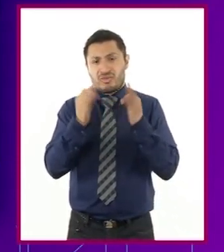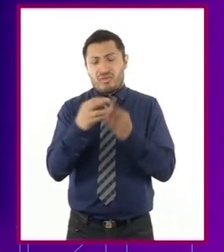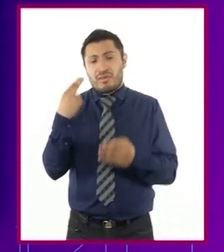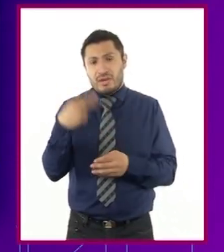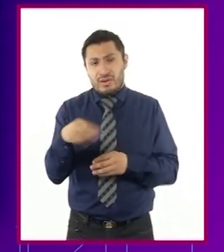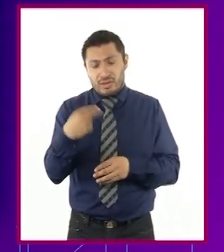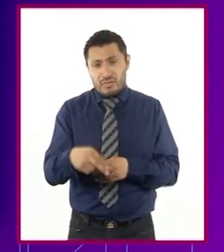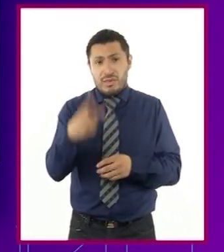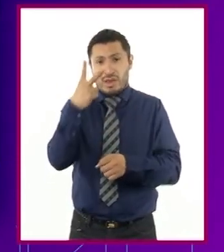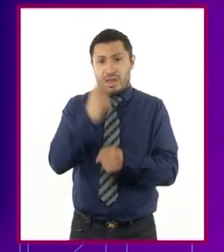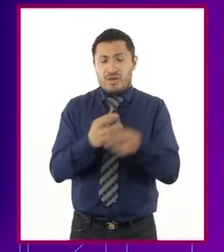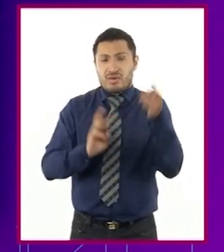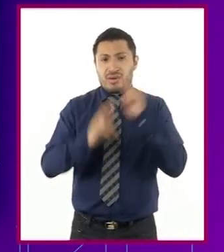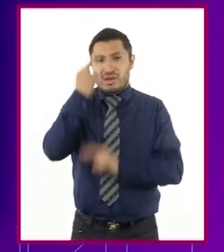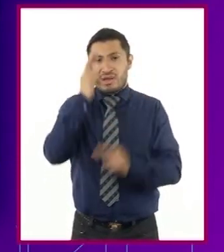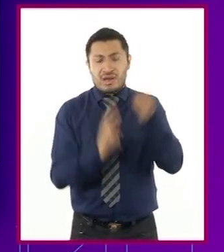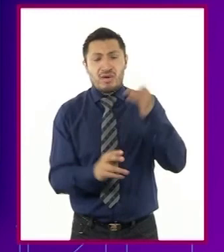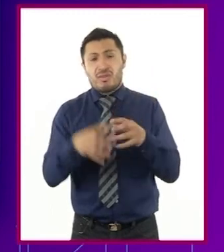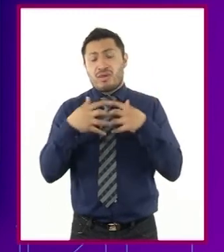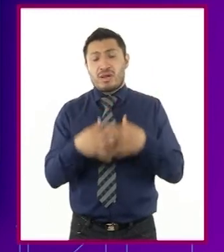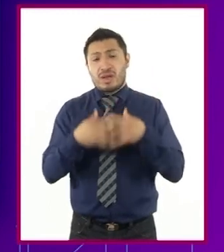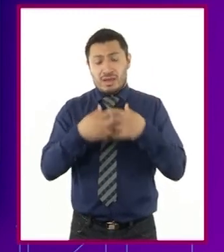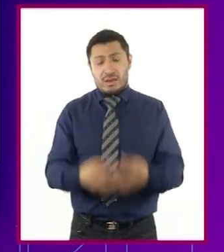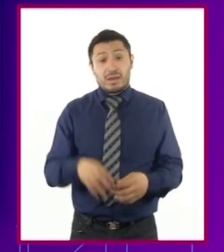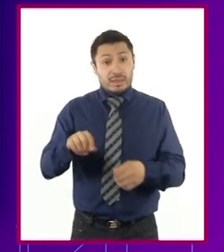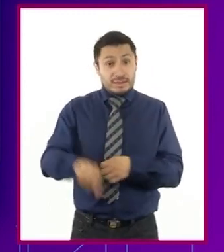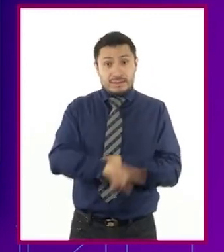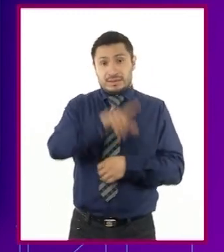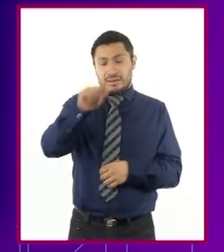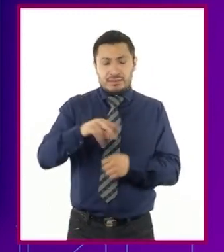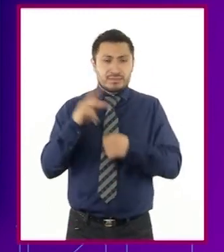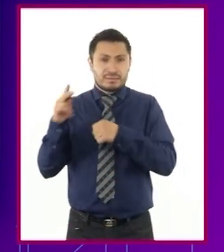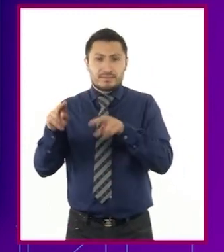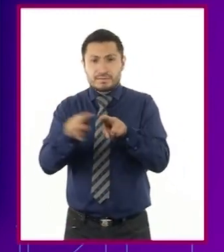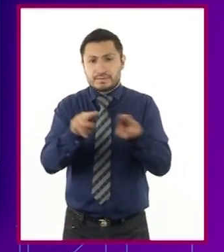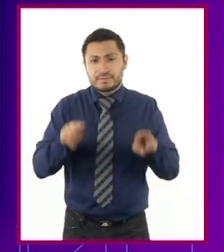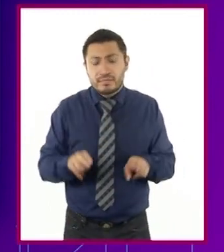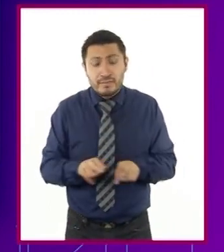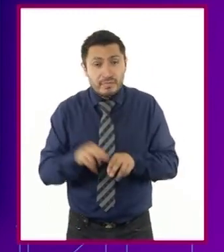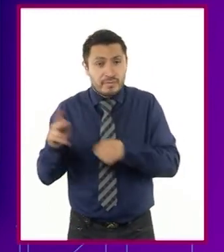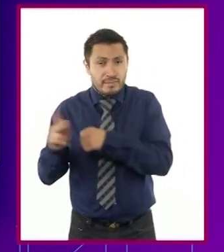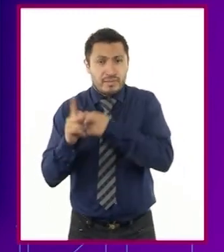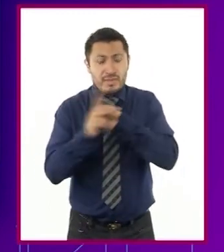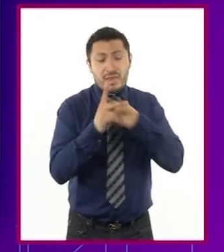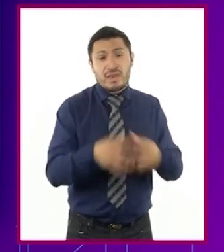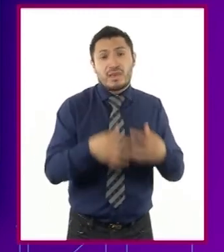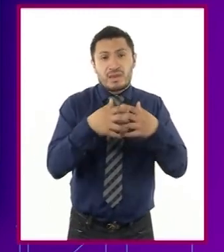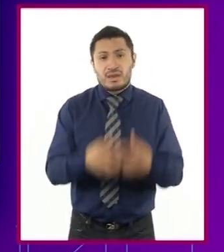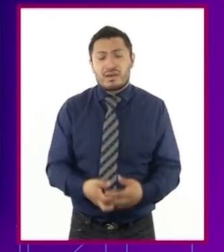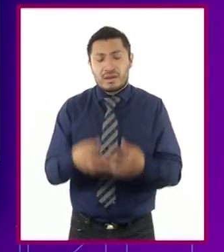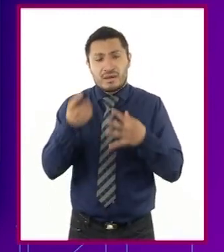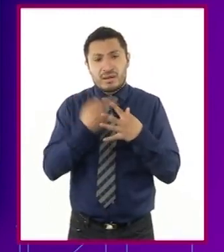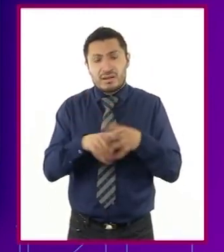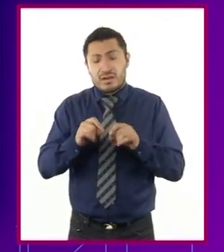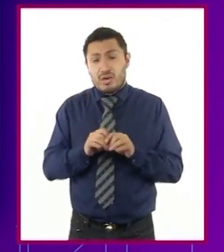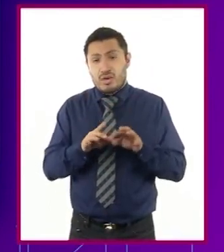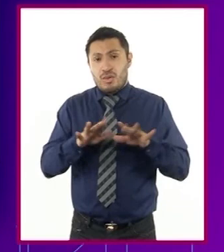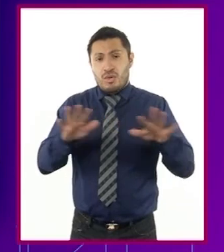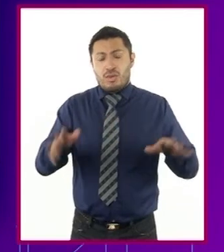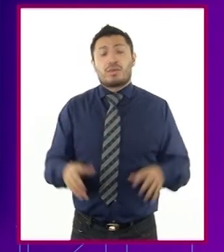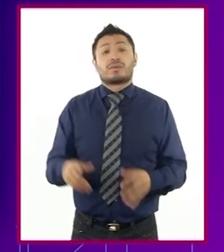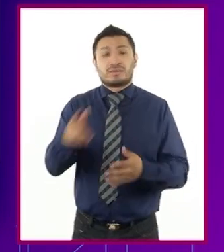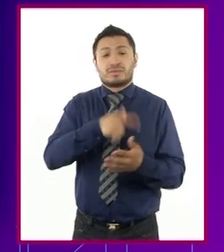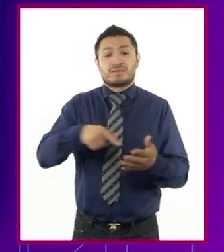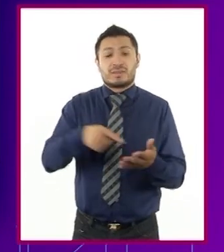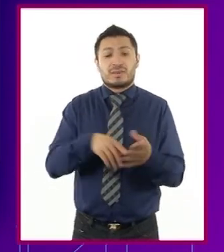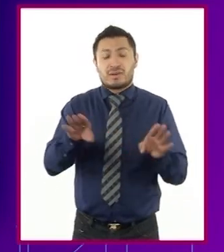Segunda Revolución Industrial. Como consecuencia, las naciones industrializadas comenzaron a extender su poder hacia regiones